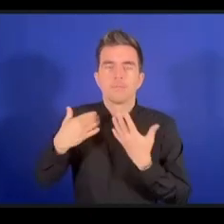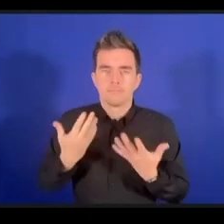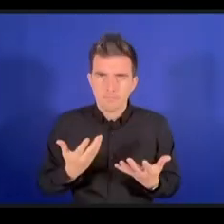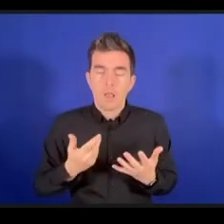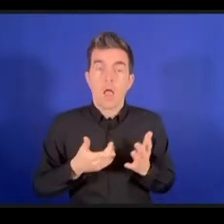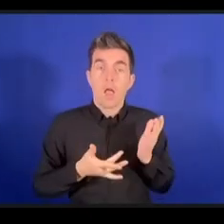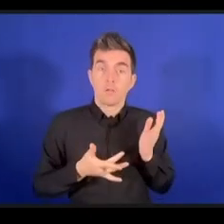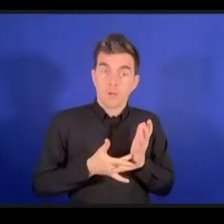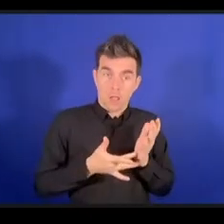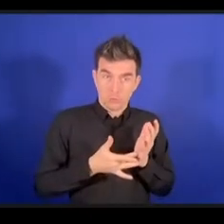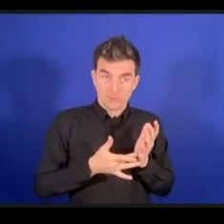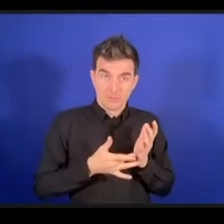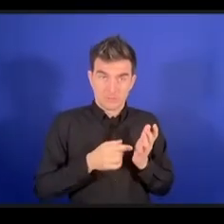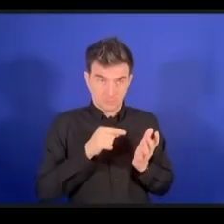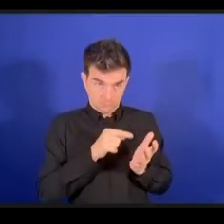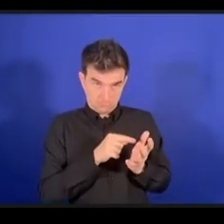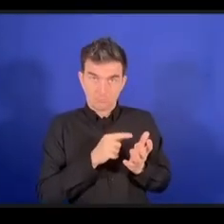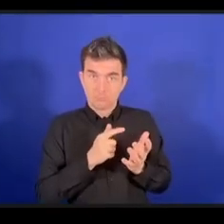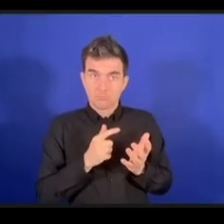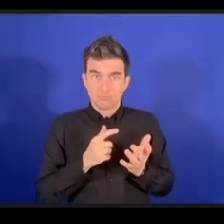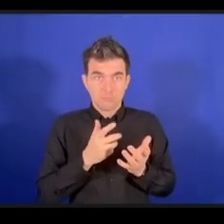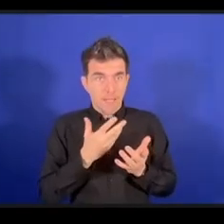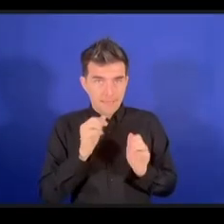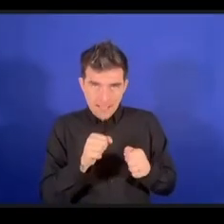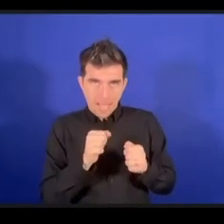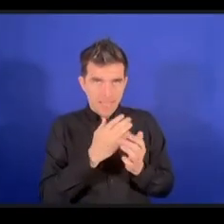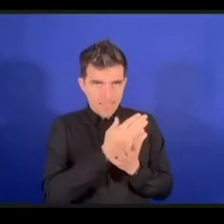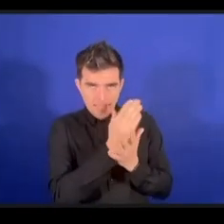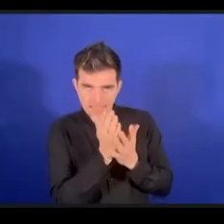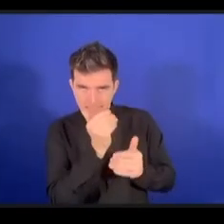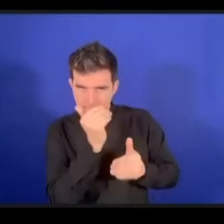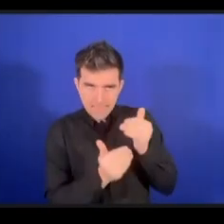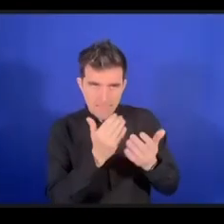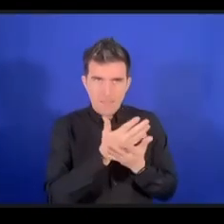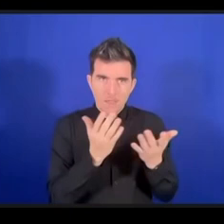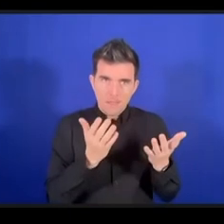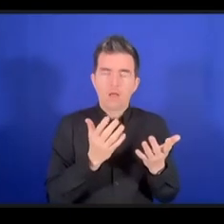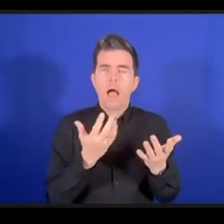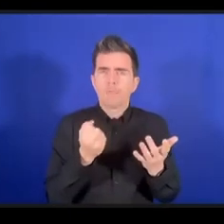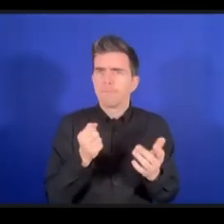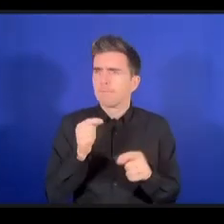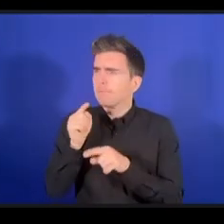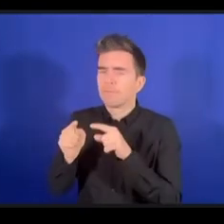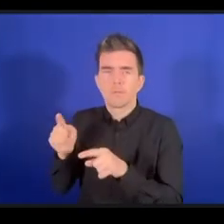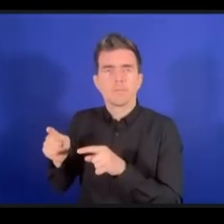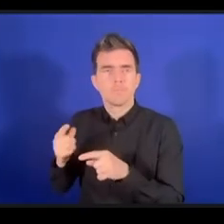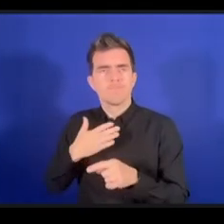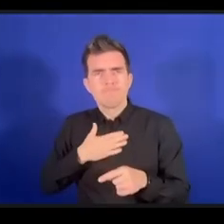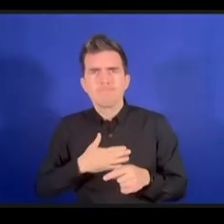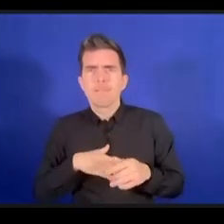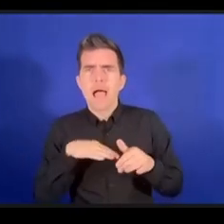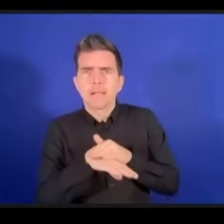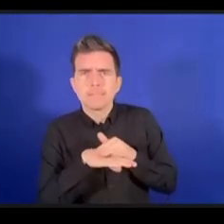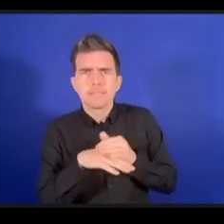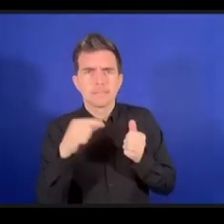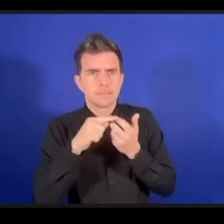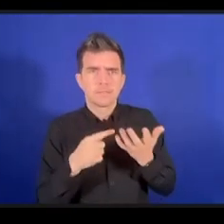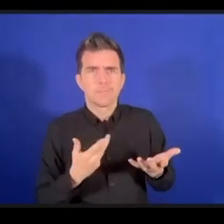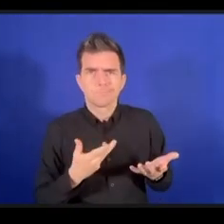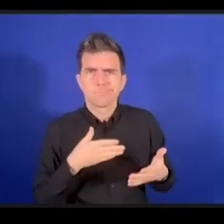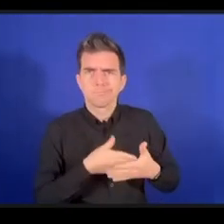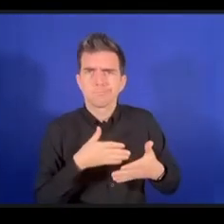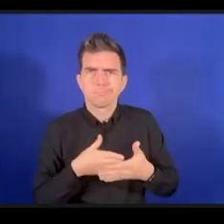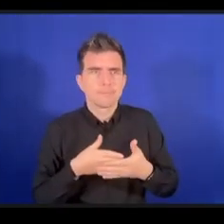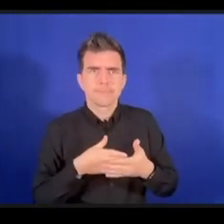de contenido y si no hay ese tipo de ayudas esas persona puede quedarse sin poder